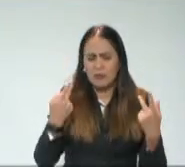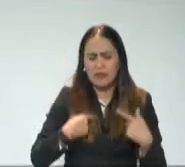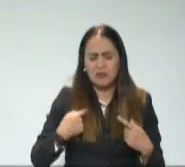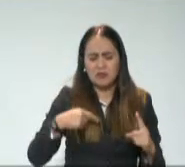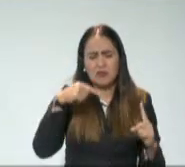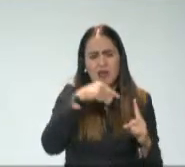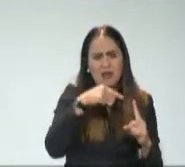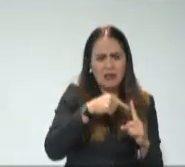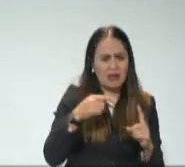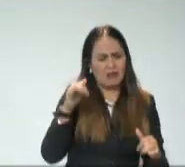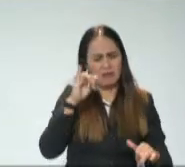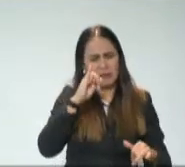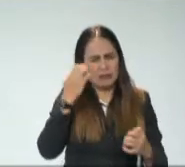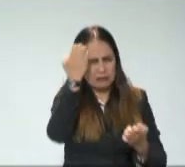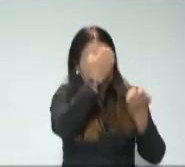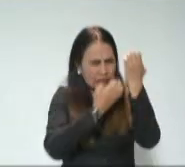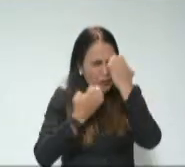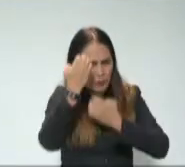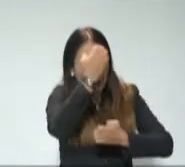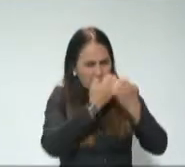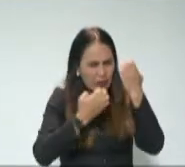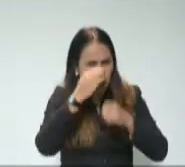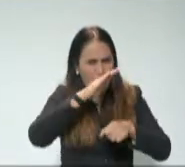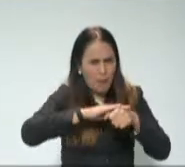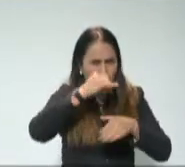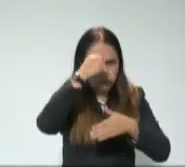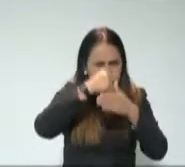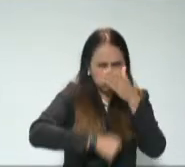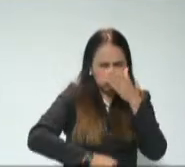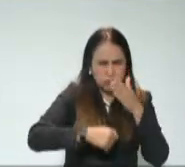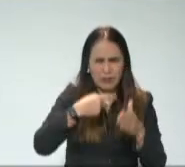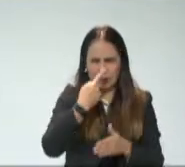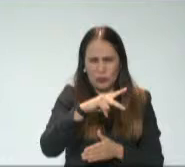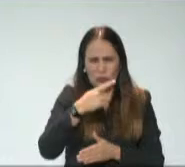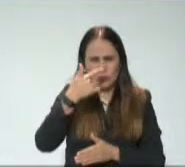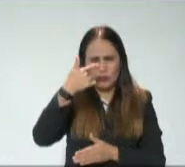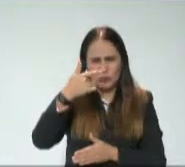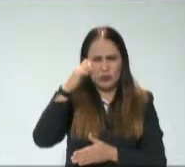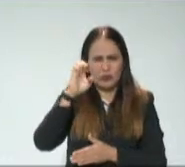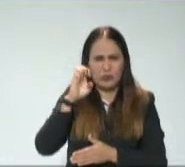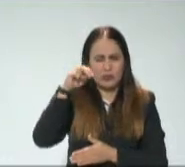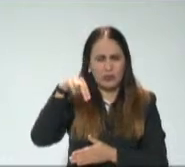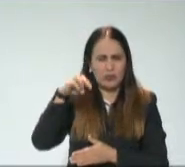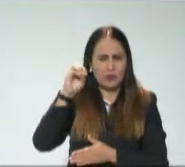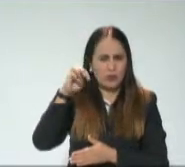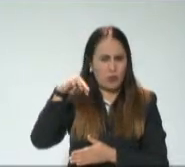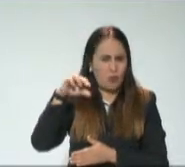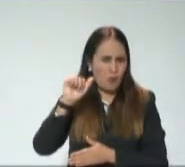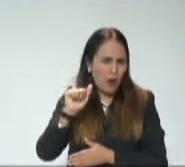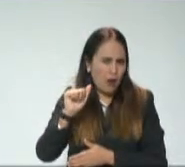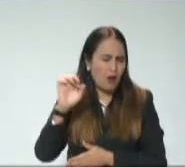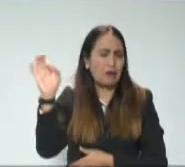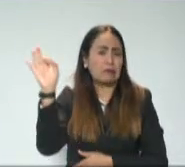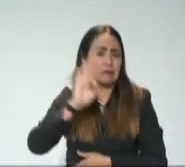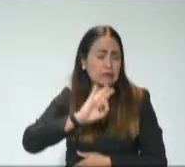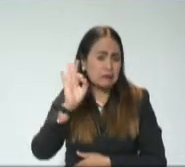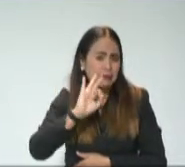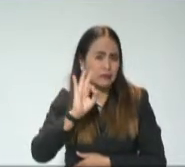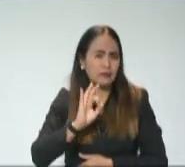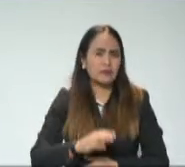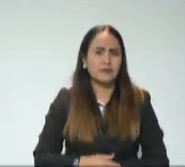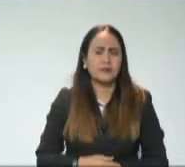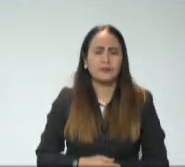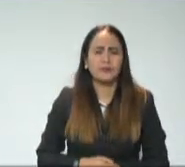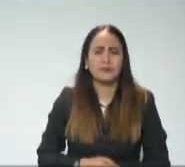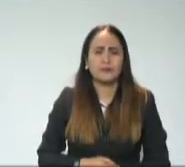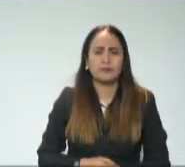a través de estudios genómicos esta información puede ser hecha puede